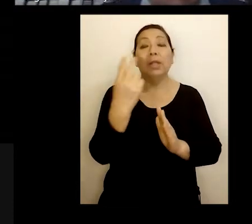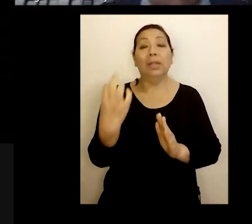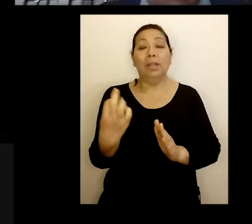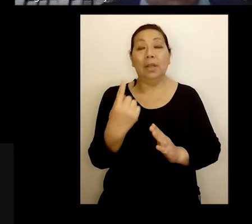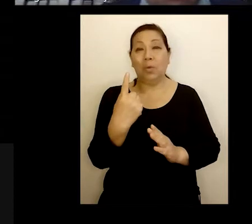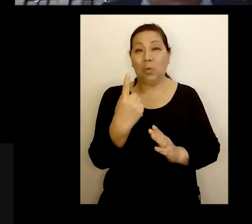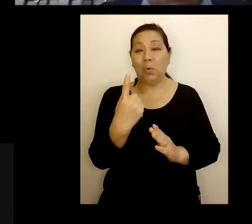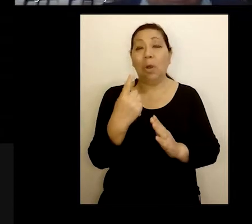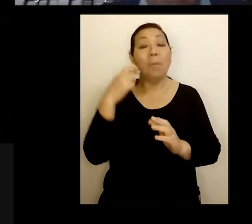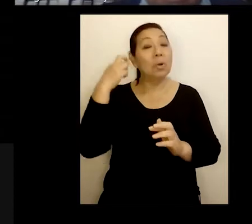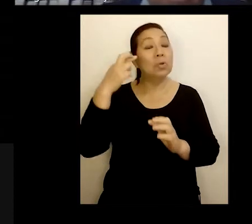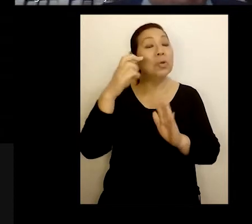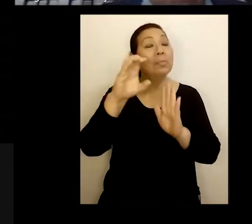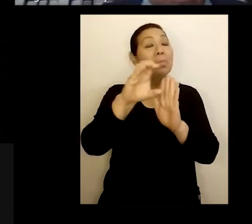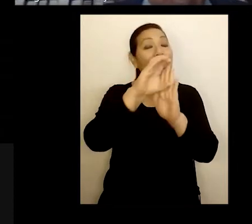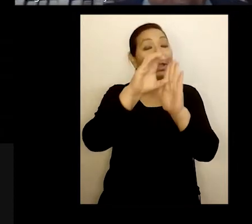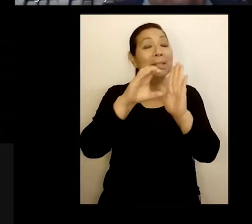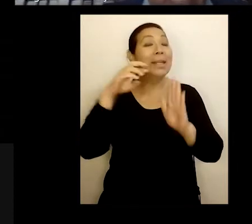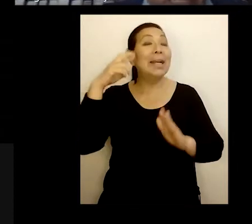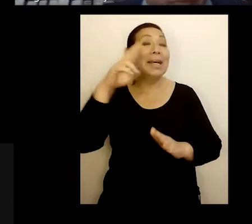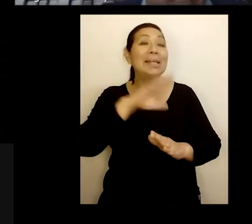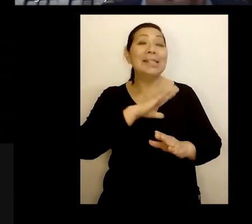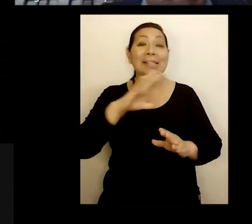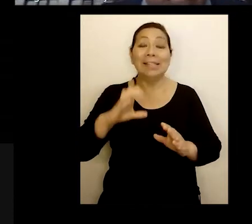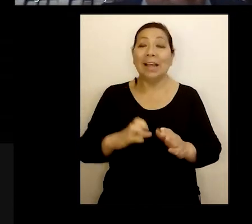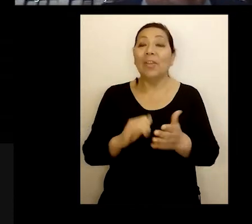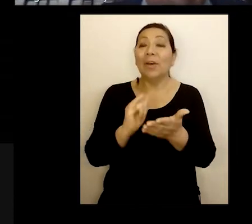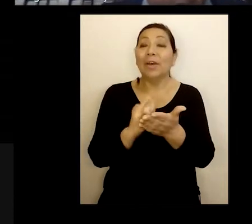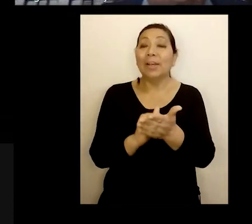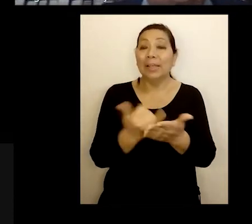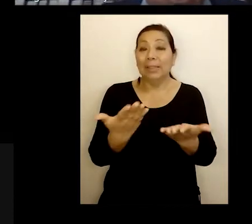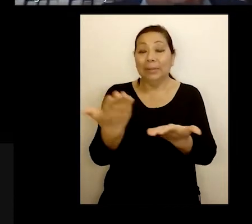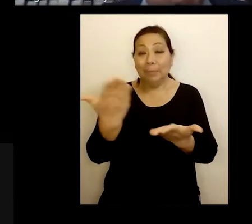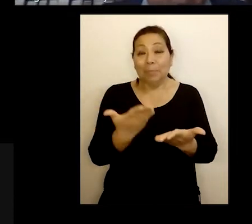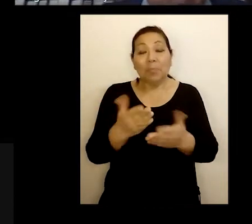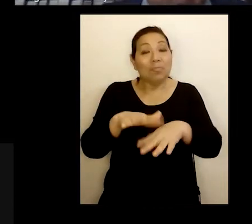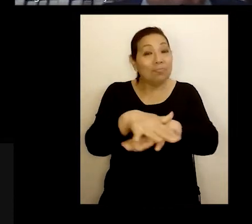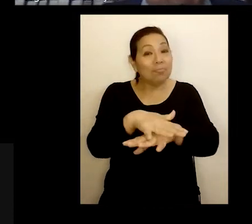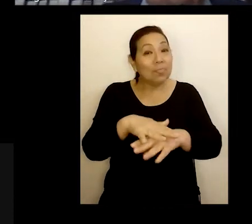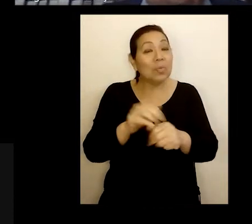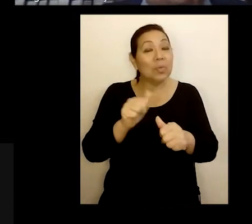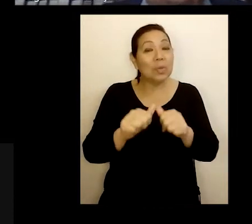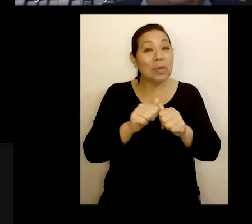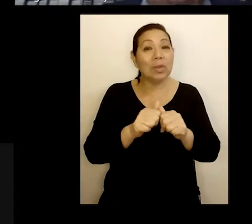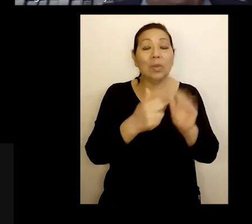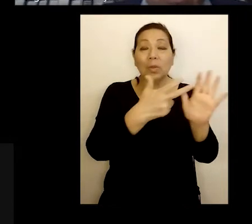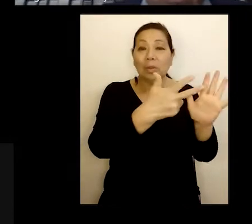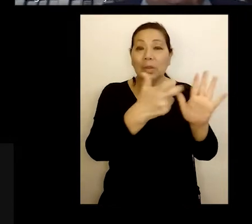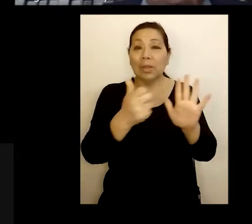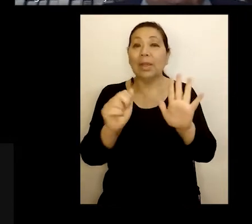de la Constitución Política del Estado, al precisar que la resolución administrativa número